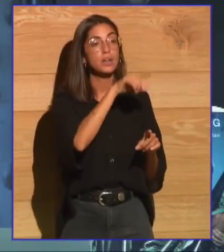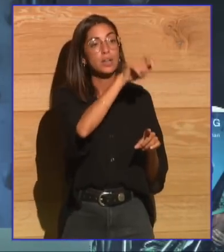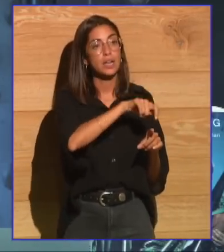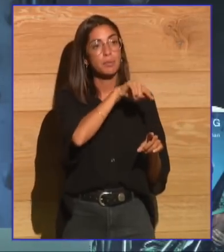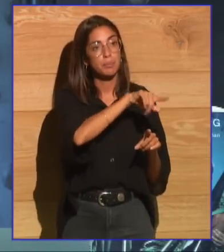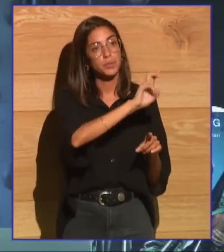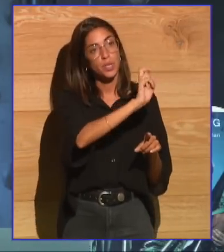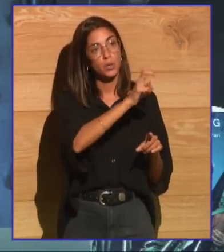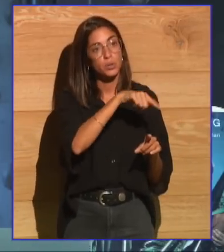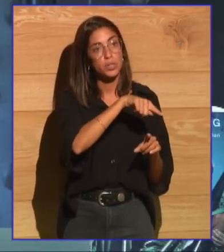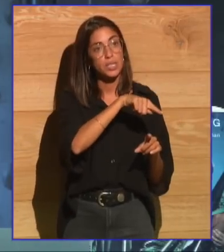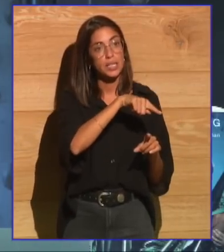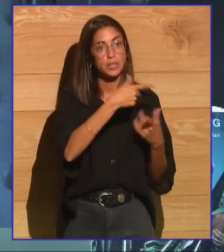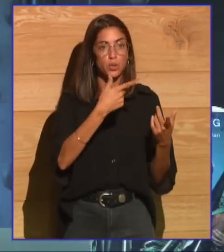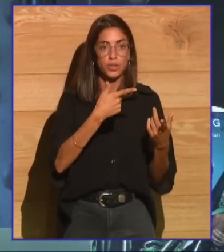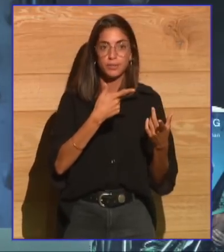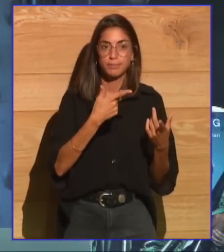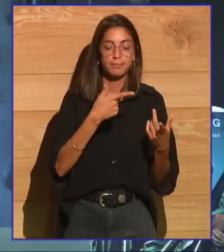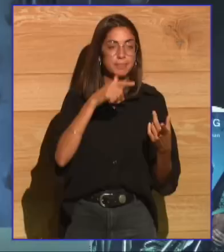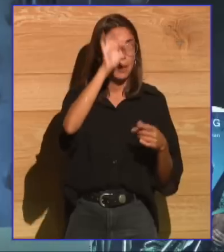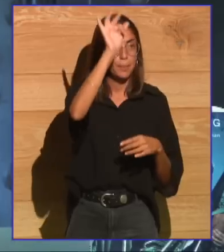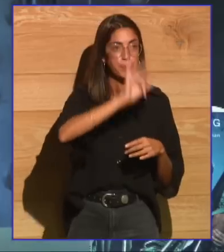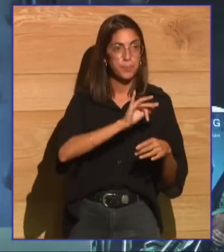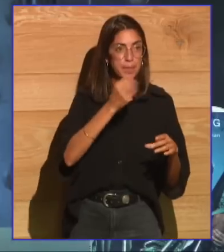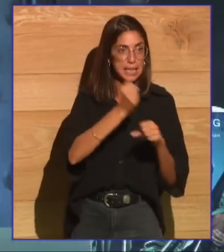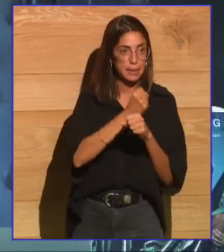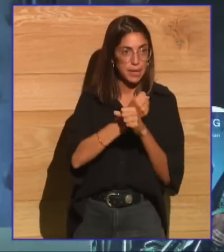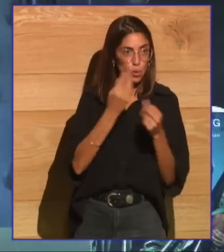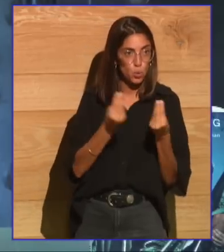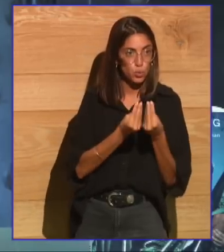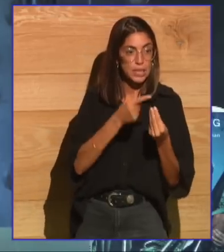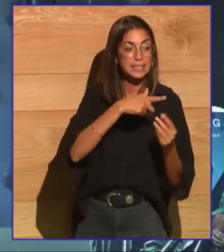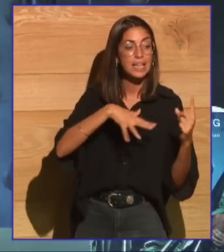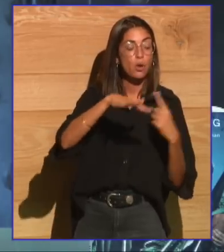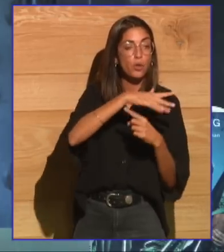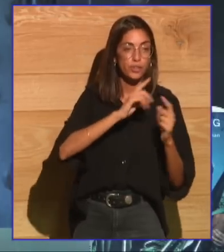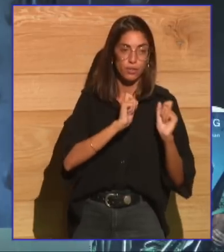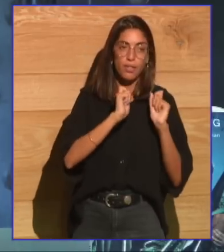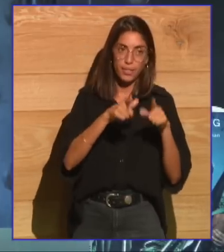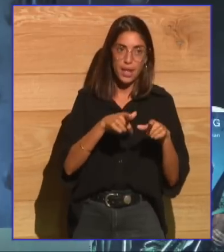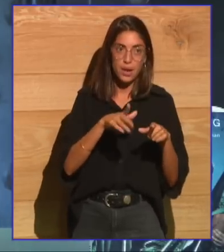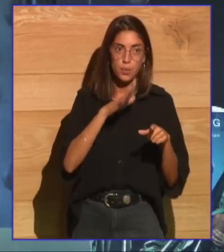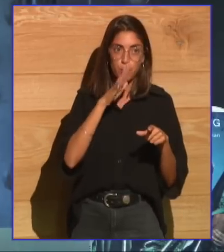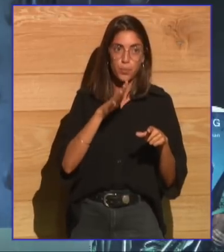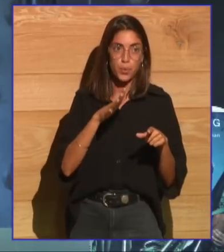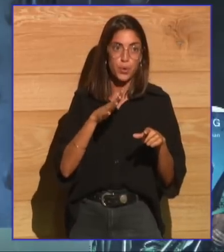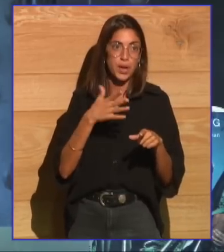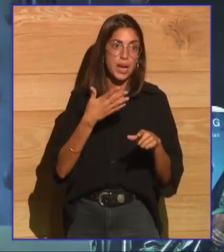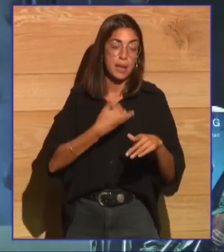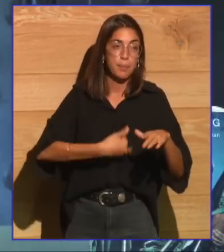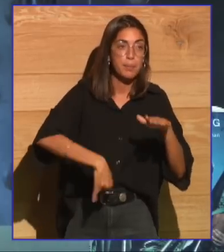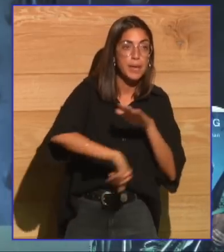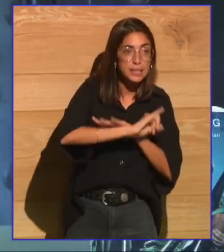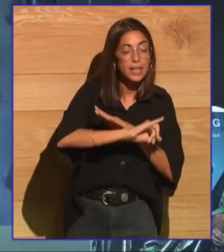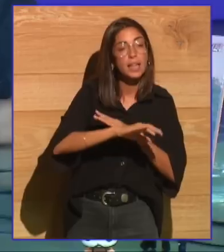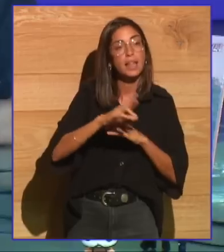de trabajar con goldsmith en esta película y en fin esto es el contexto porque todo lo que querías hablar es de kick de cam si del